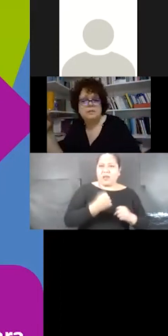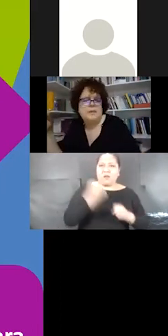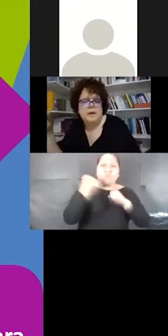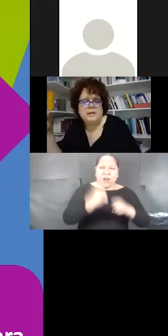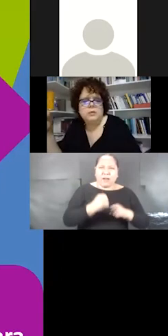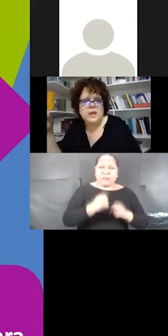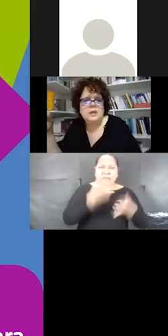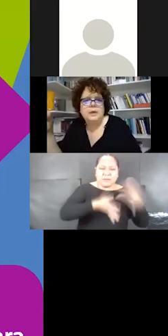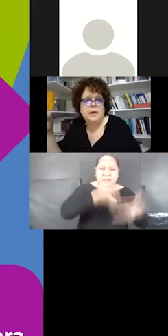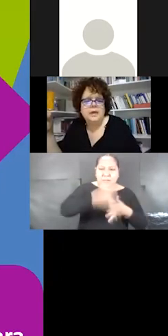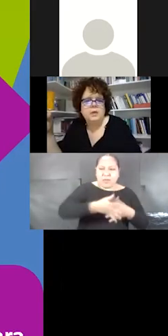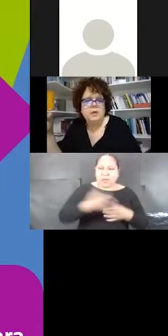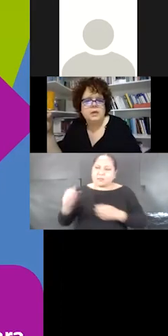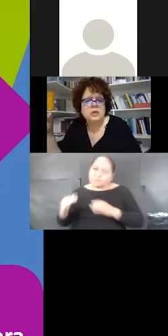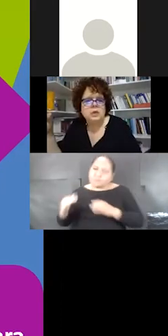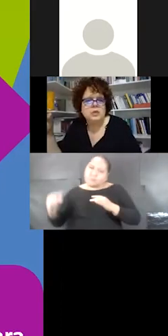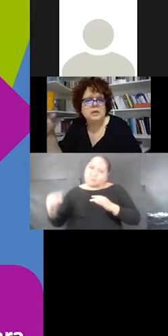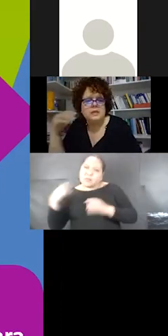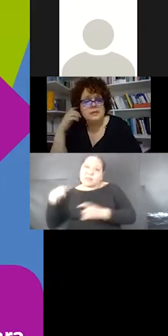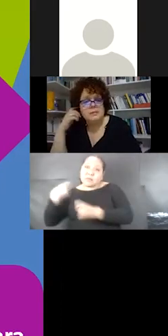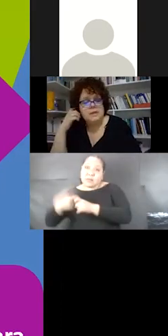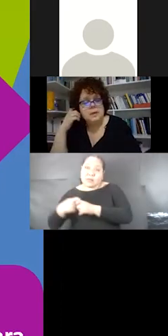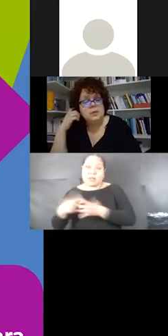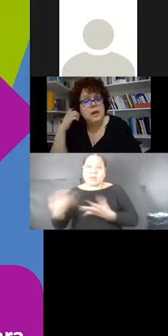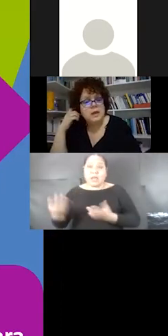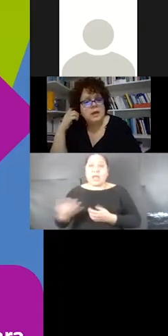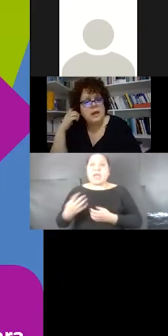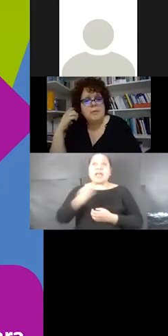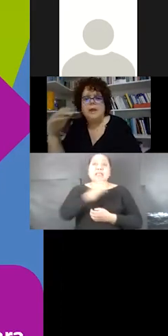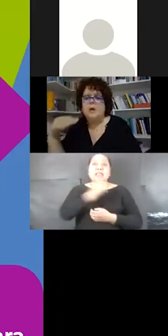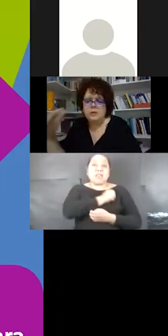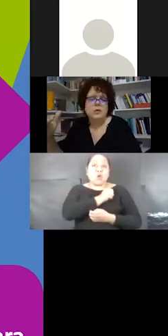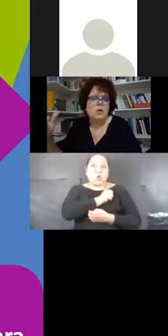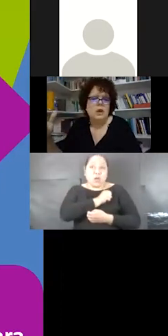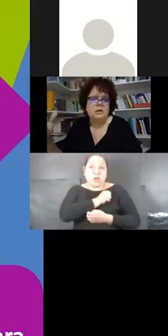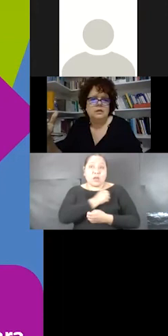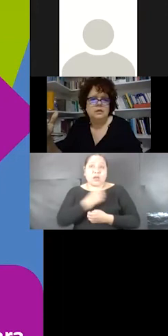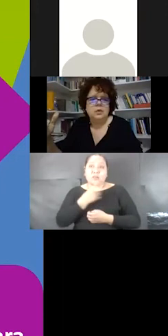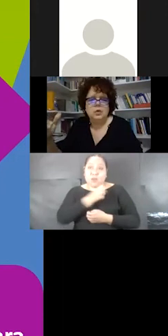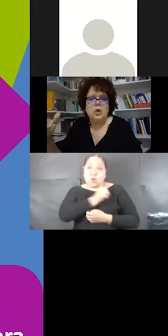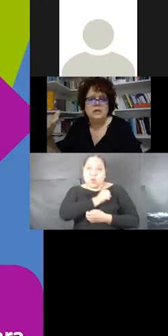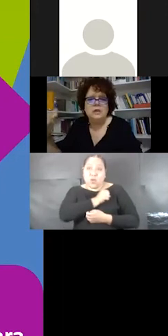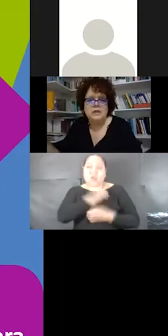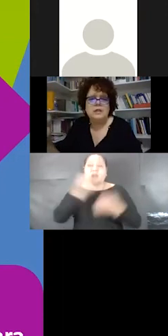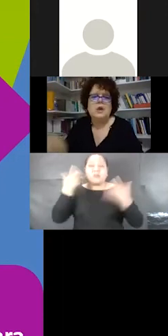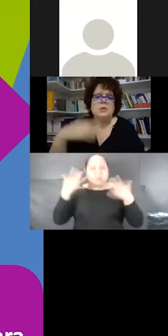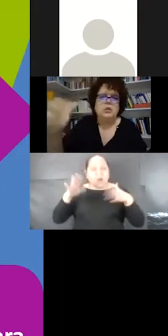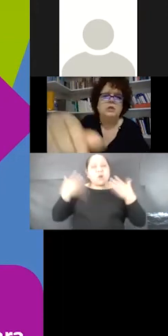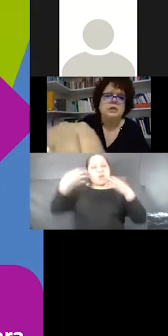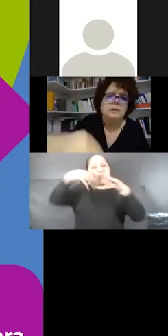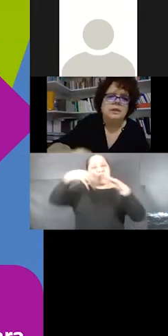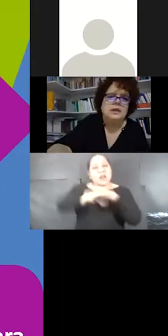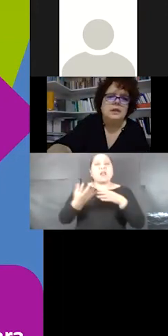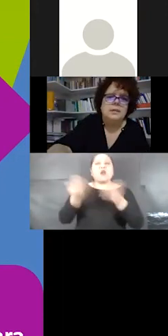pues en secundaria se puede dar una educación inclusiva en secundaria, pero con con todo lo que se necesita, como son